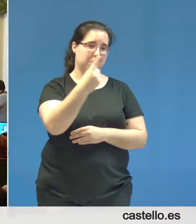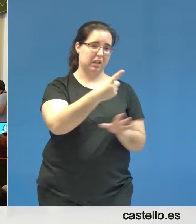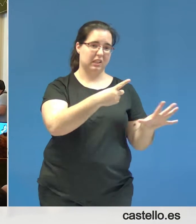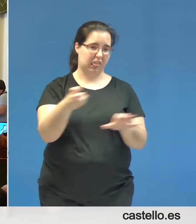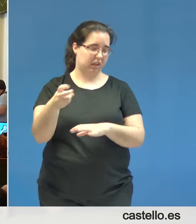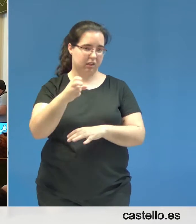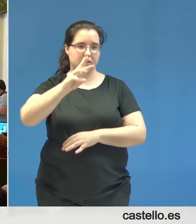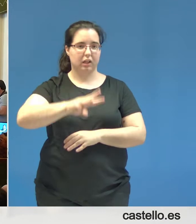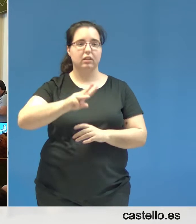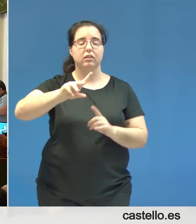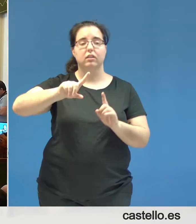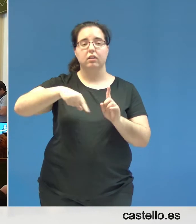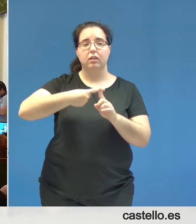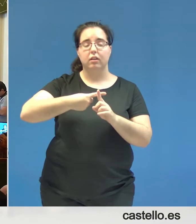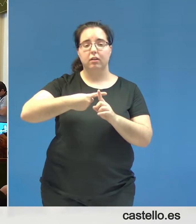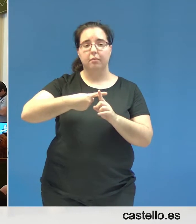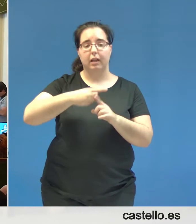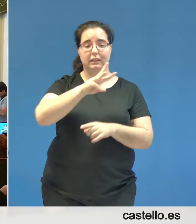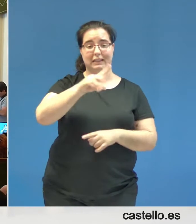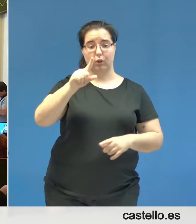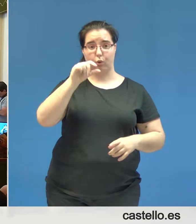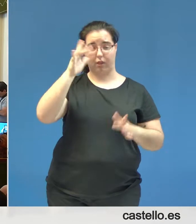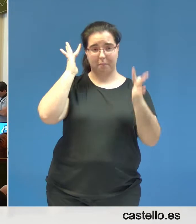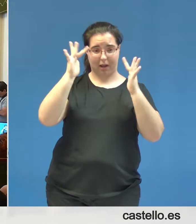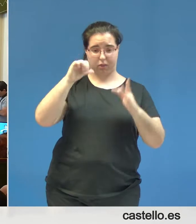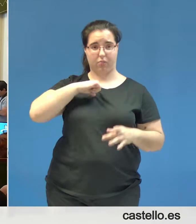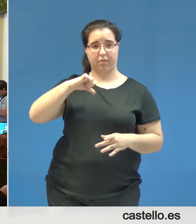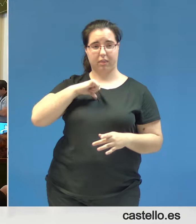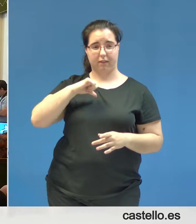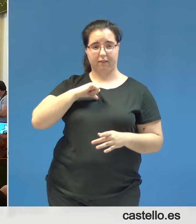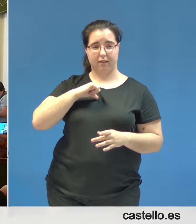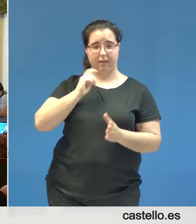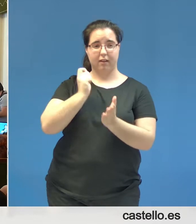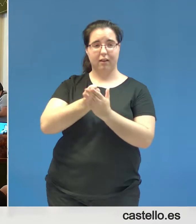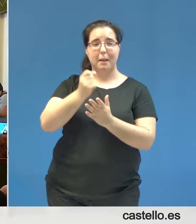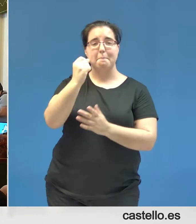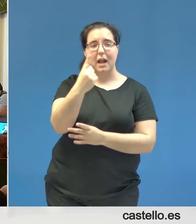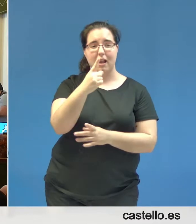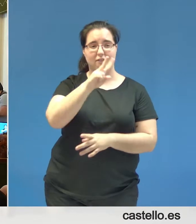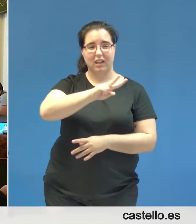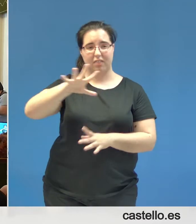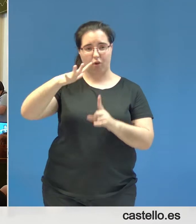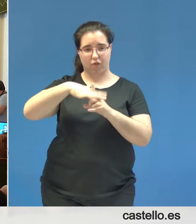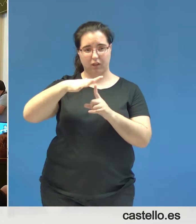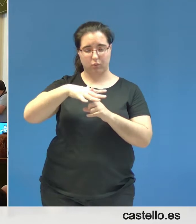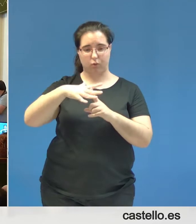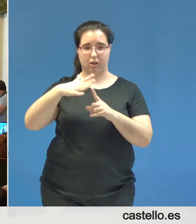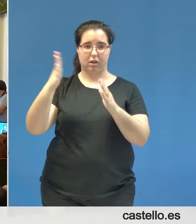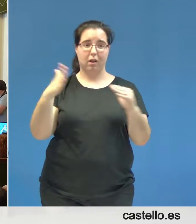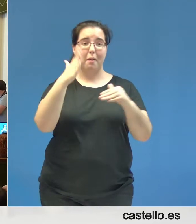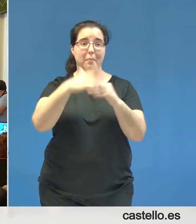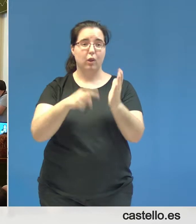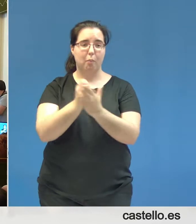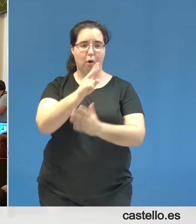días y pendientes de pago 31 de marzo, habían 1.025 facturas y el periodo de pago ha sido de 29